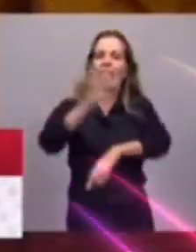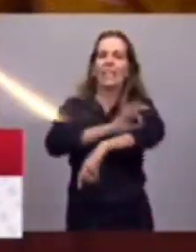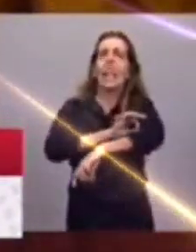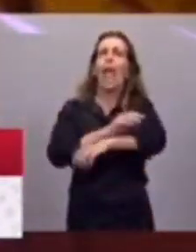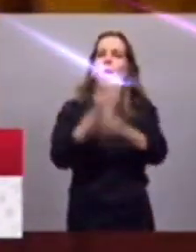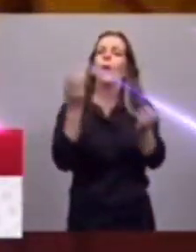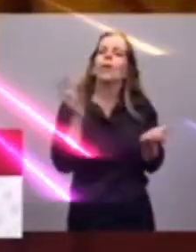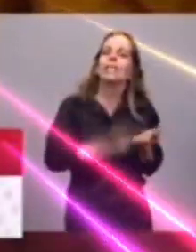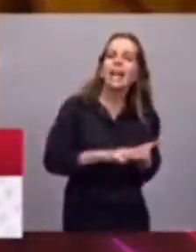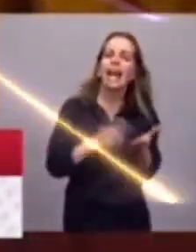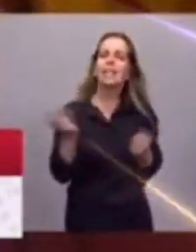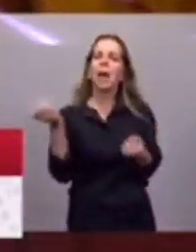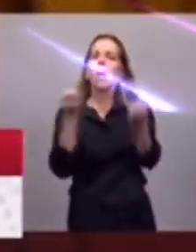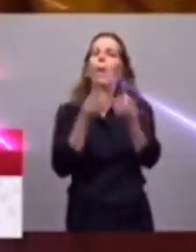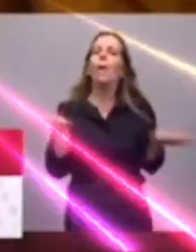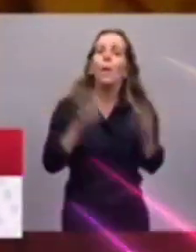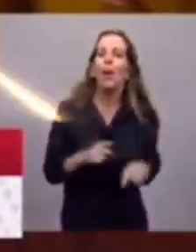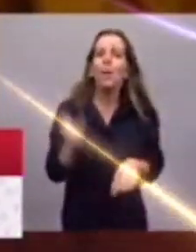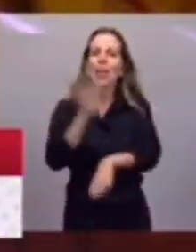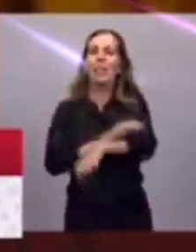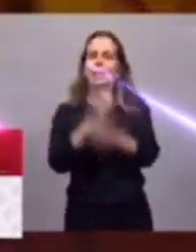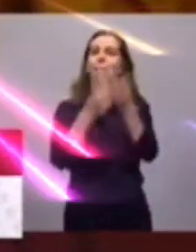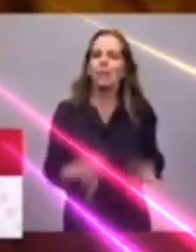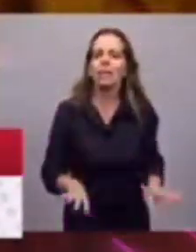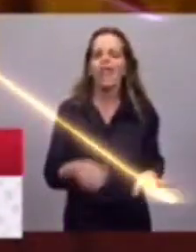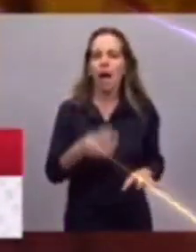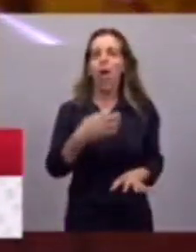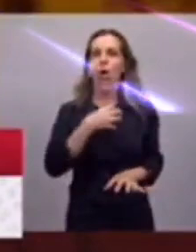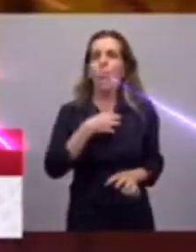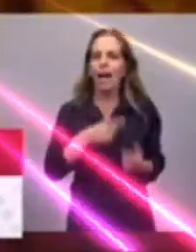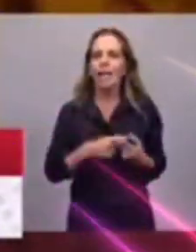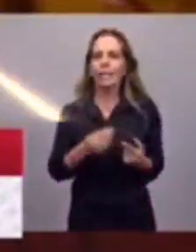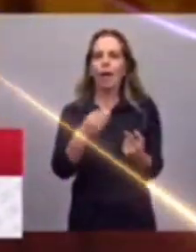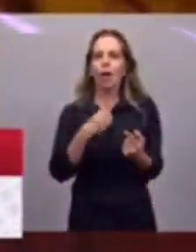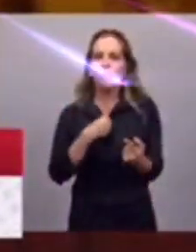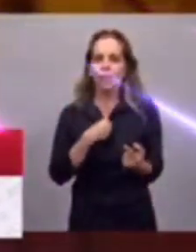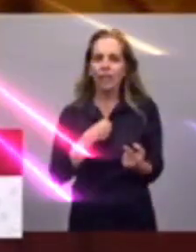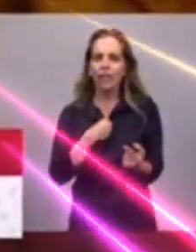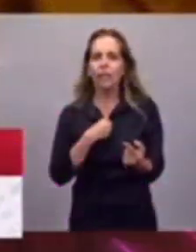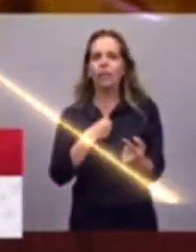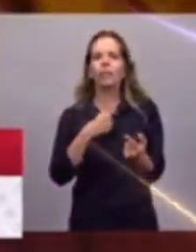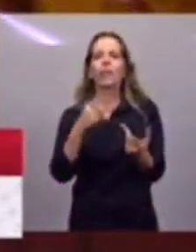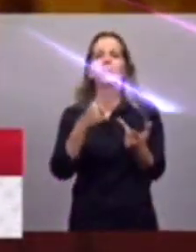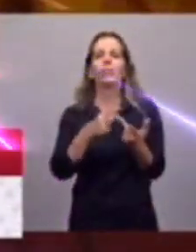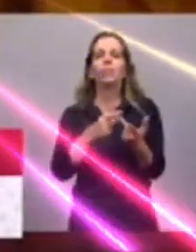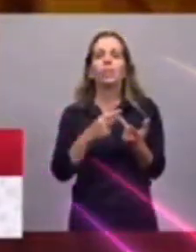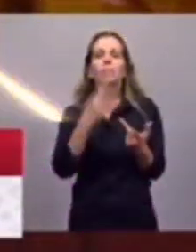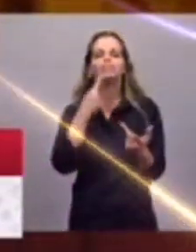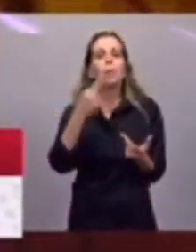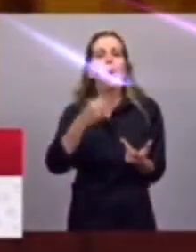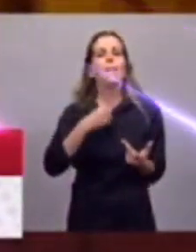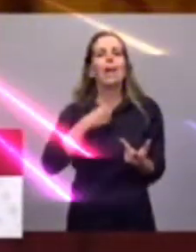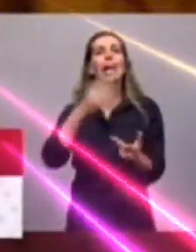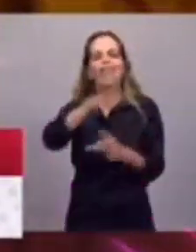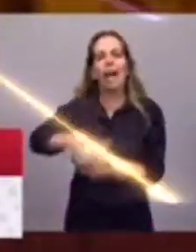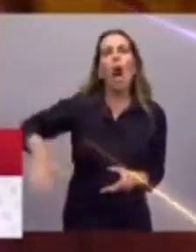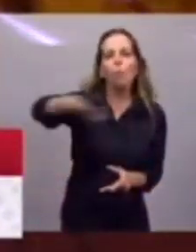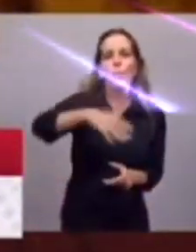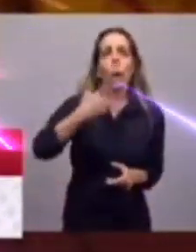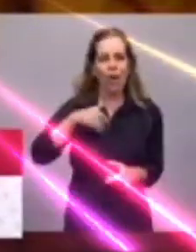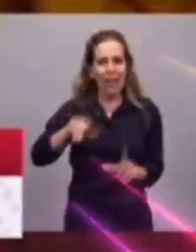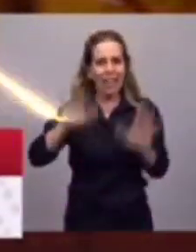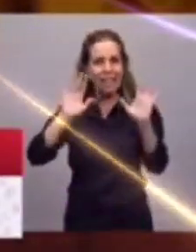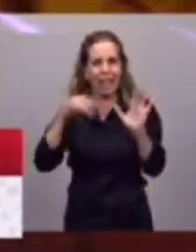vez con esperanza, con fe. Y creo que como pueblo argentino sabemos de